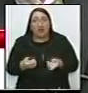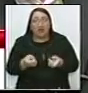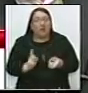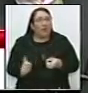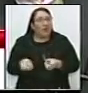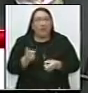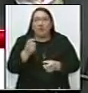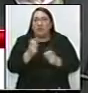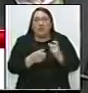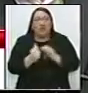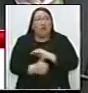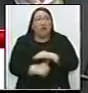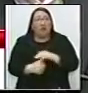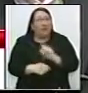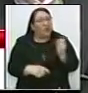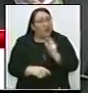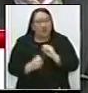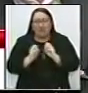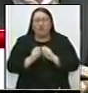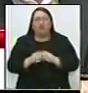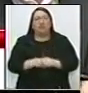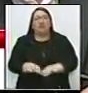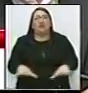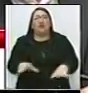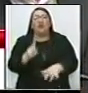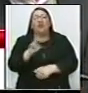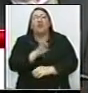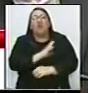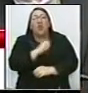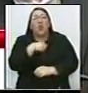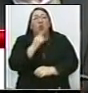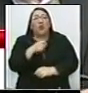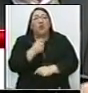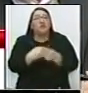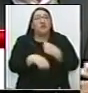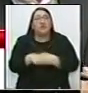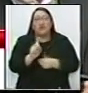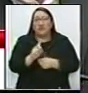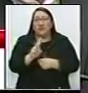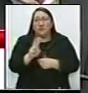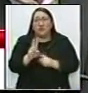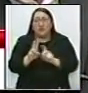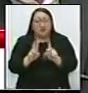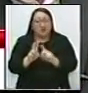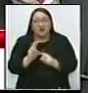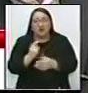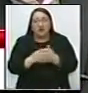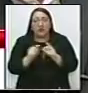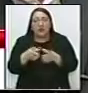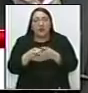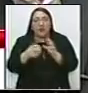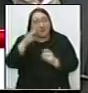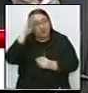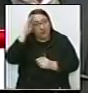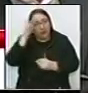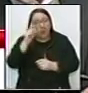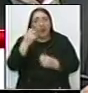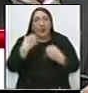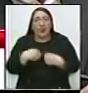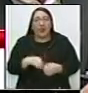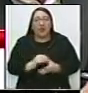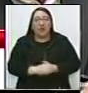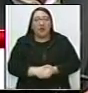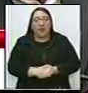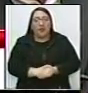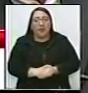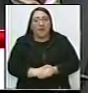de personas aisladas. No es que por allí un fiscal y un juez se vendieron. No es que un policía o un abogado